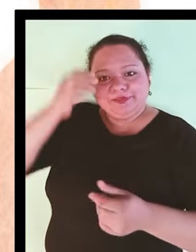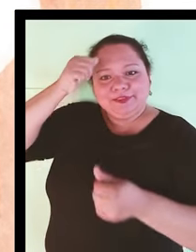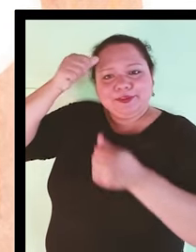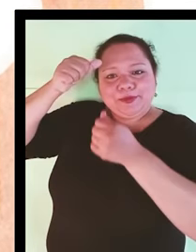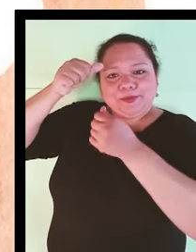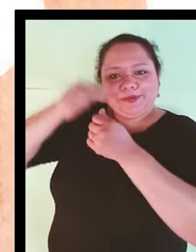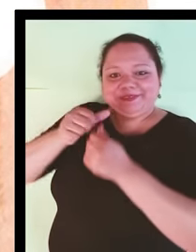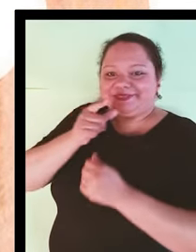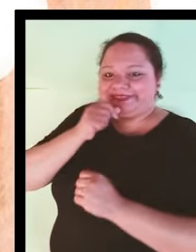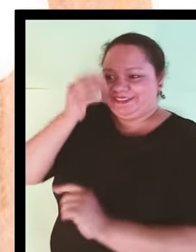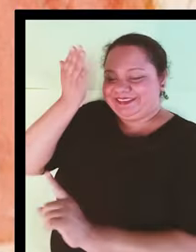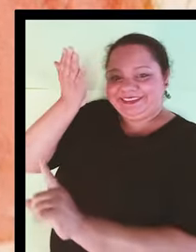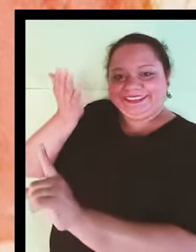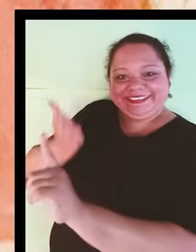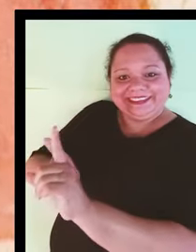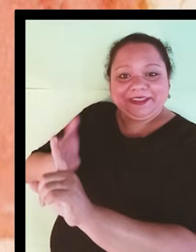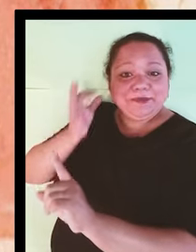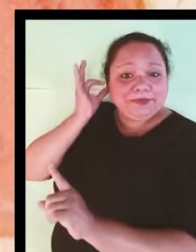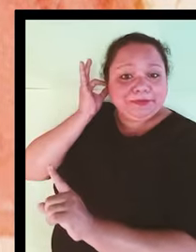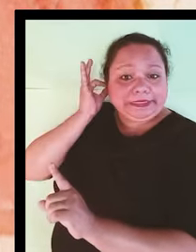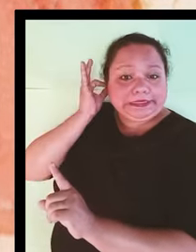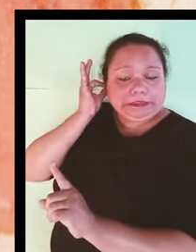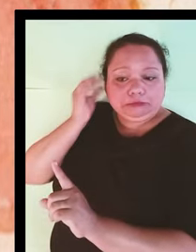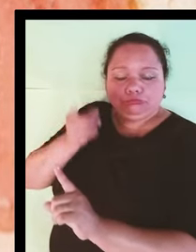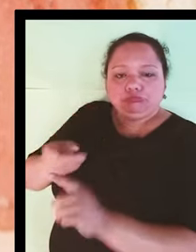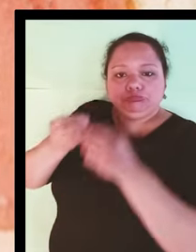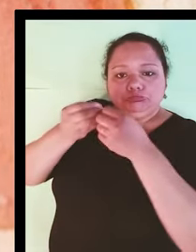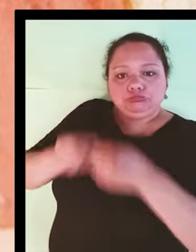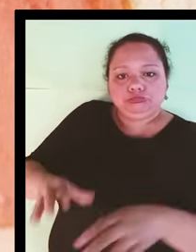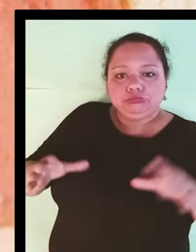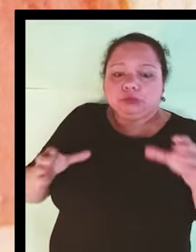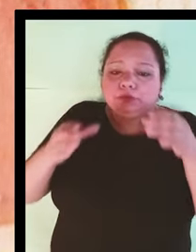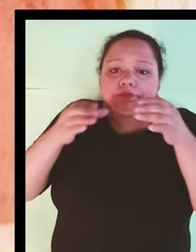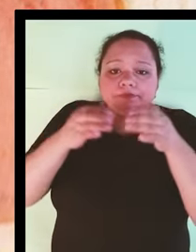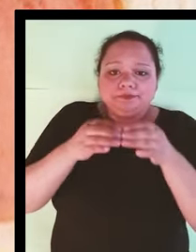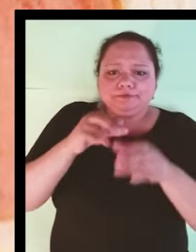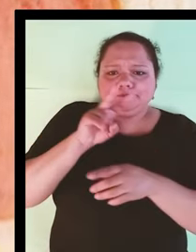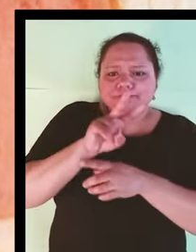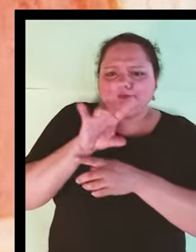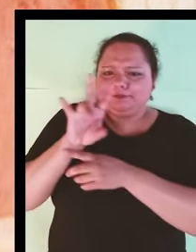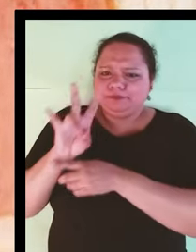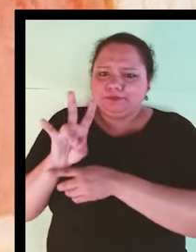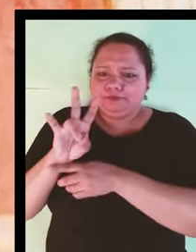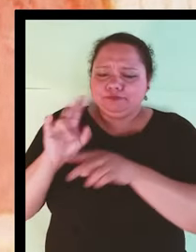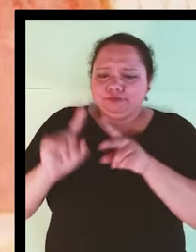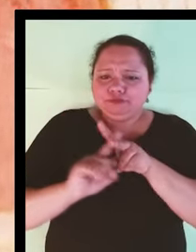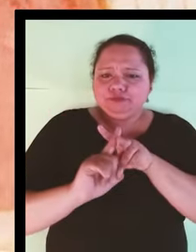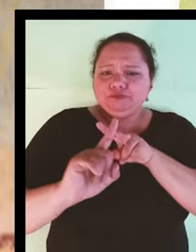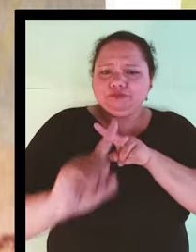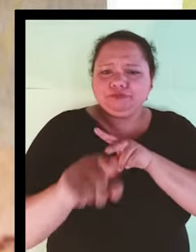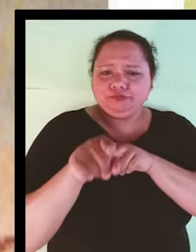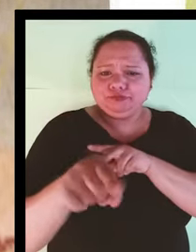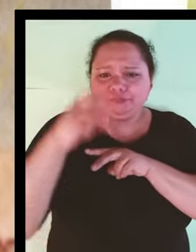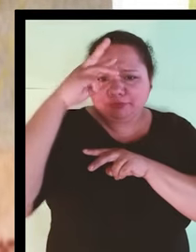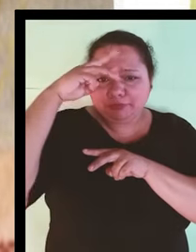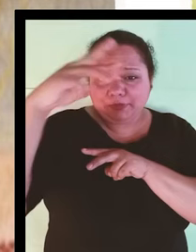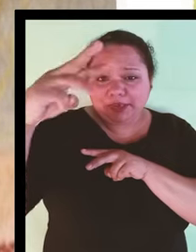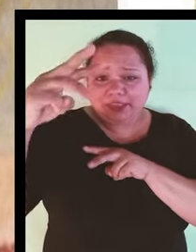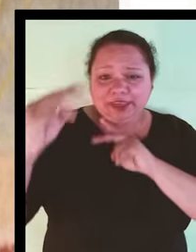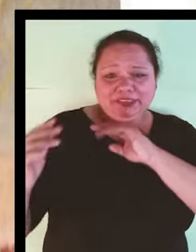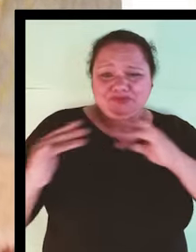de Concha Méndez, una poeta perdida de la generación del 27 y exiliada en México tras la Guerra